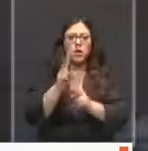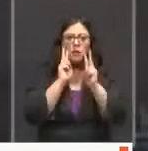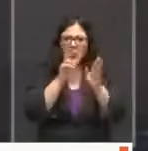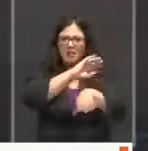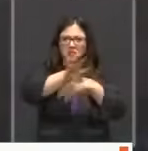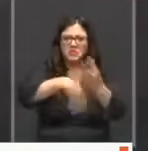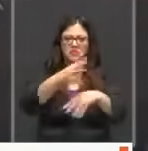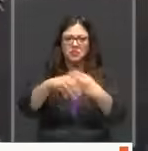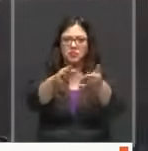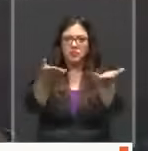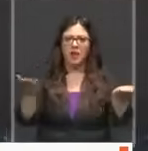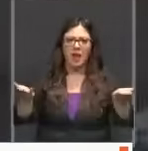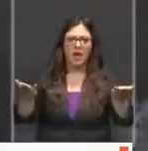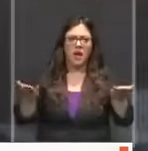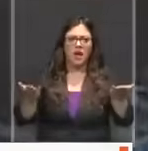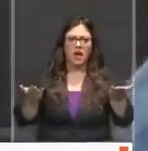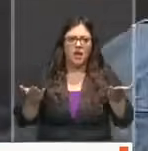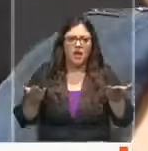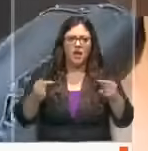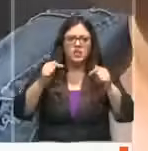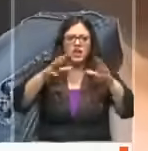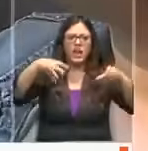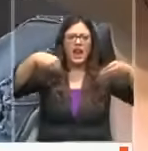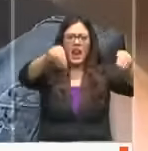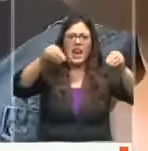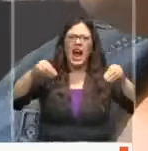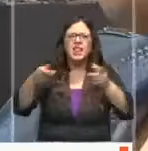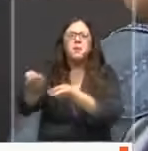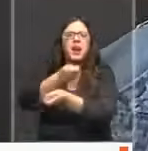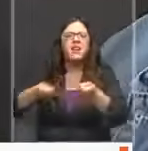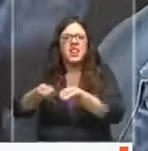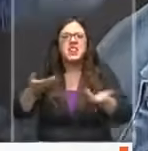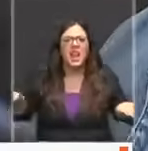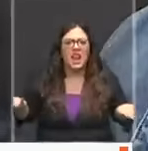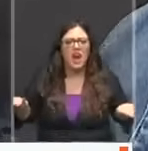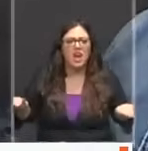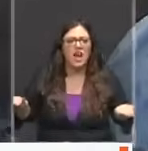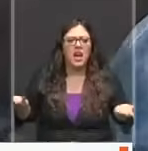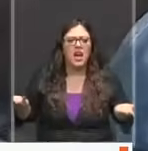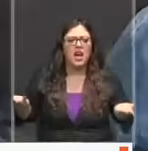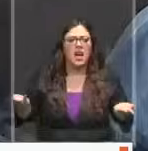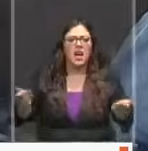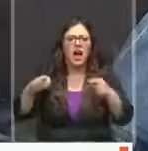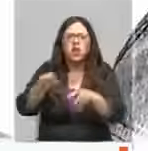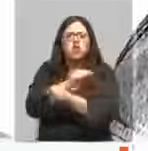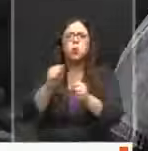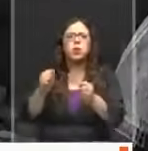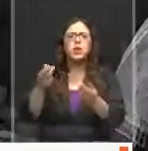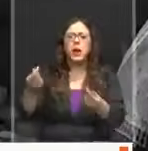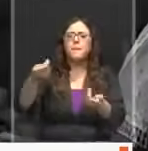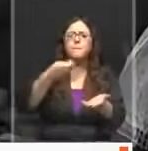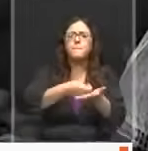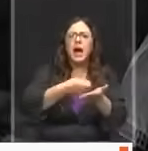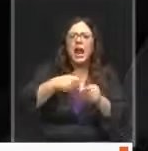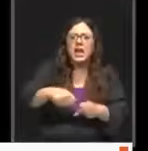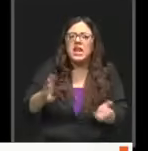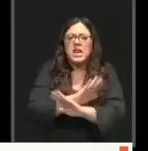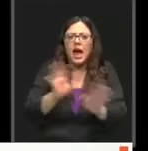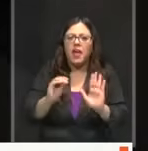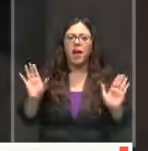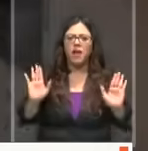hay. Y él se lleva las latas para venderlas y ni siquiera capaz de venir a dejar la plata aquí, nada.